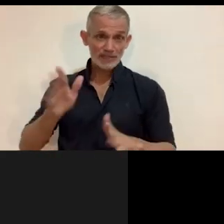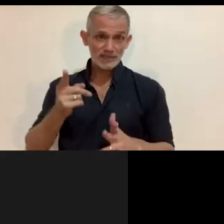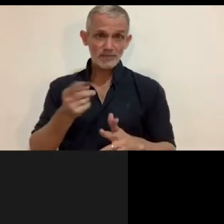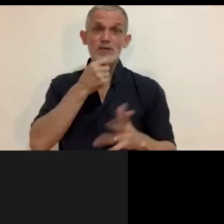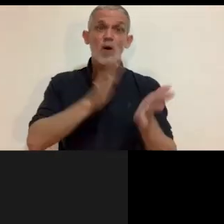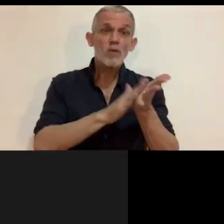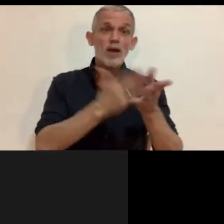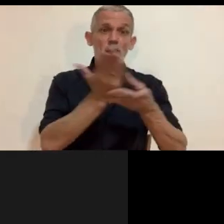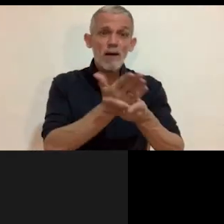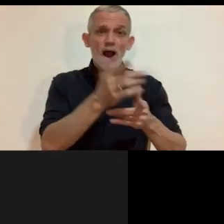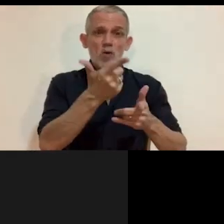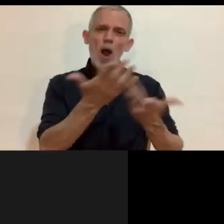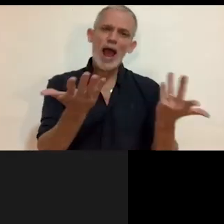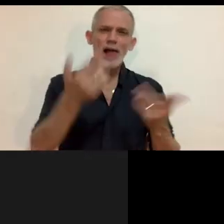presunta.